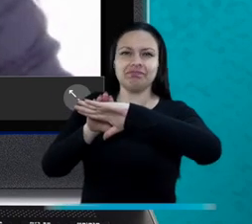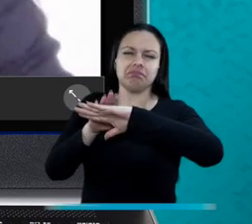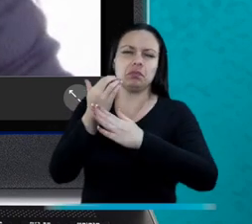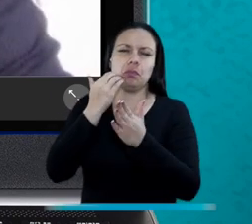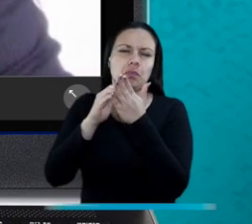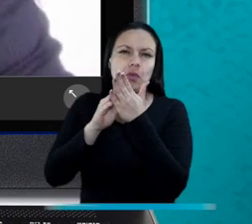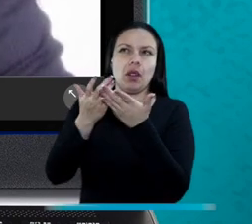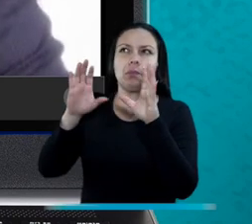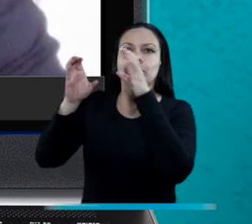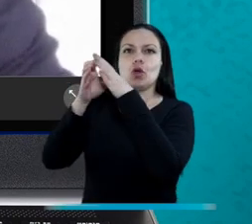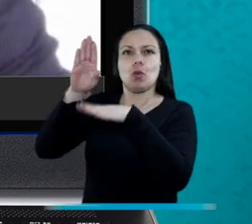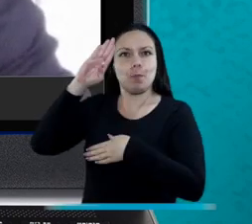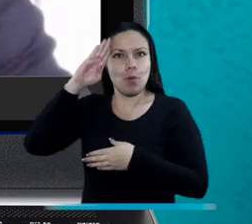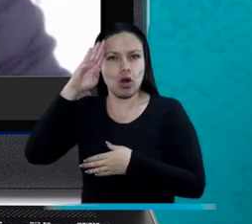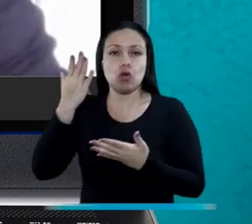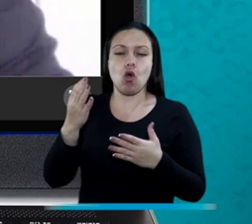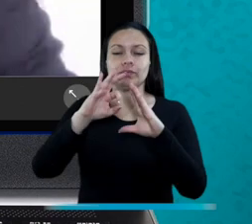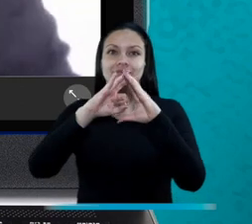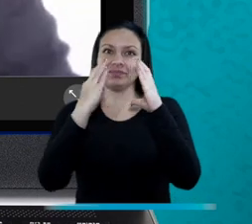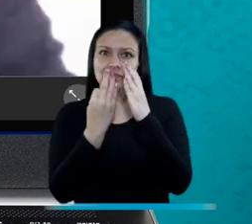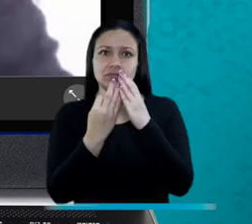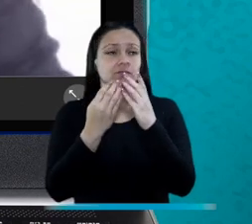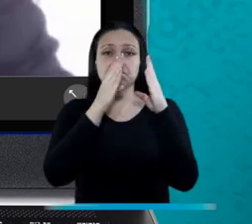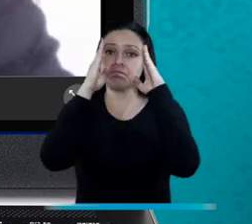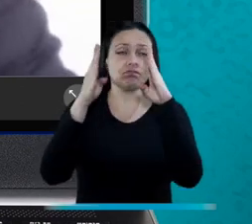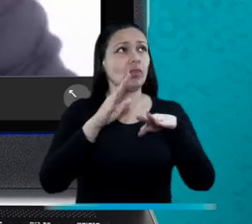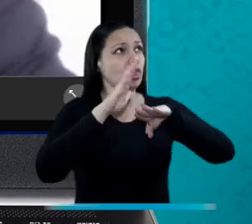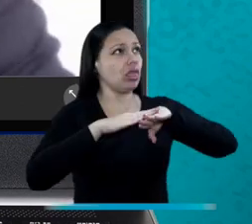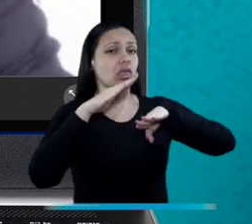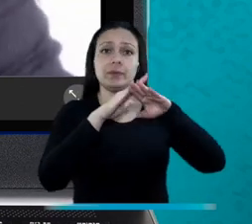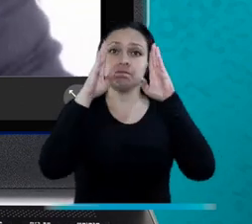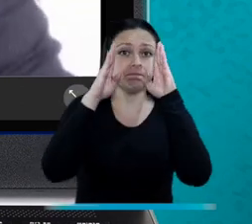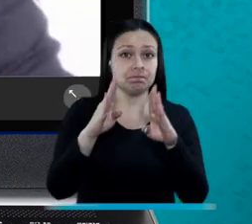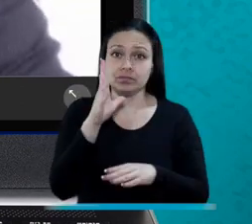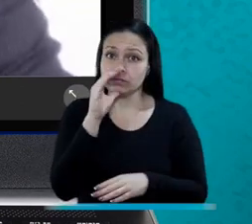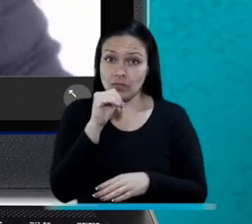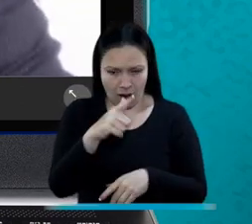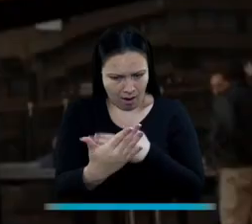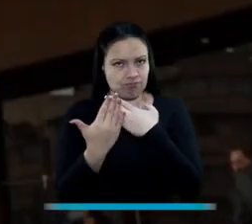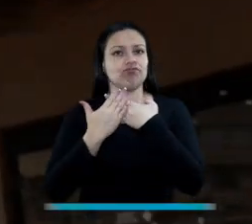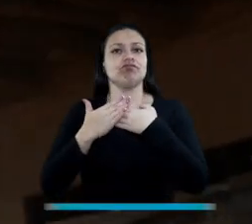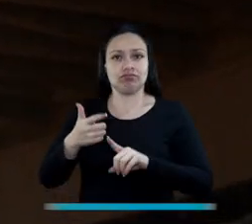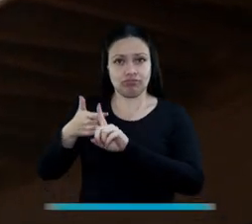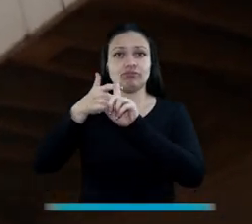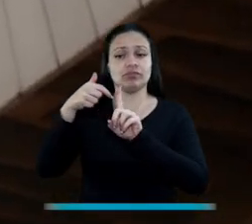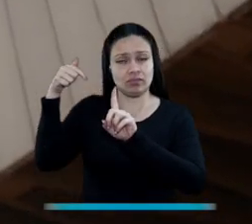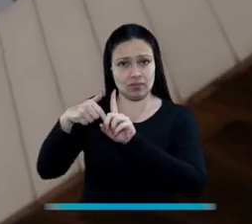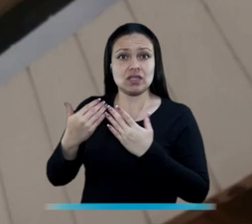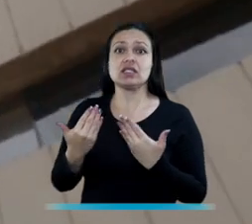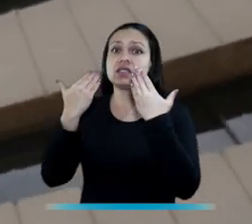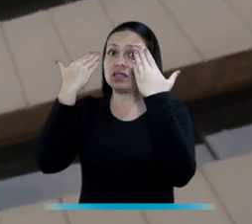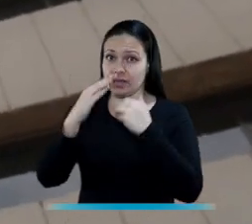accedan, valga decir, la policía, la comisaría de familia, no atienden sus reclamos, acudan a la